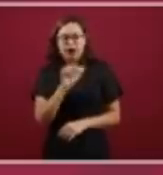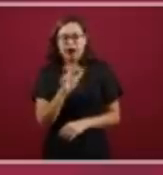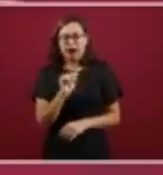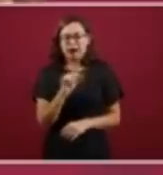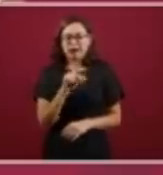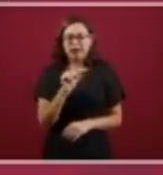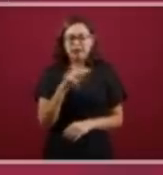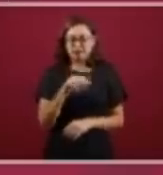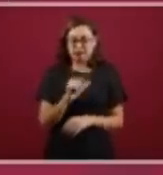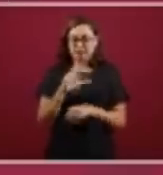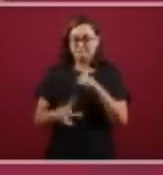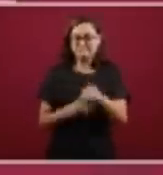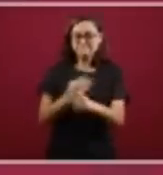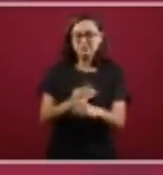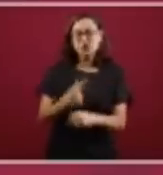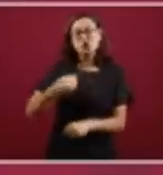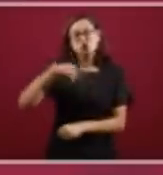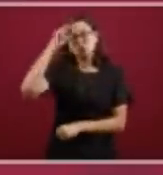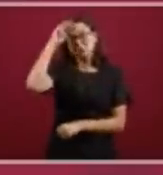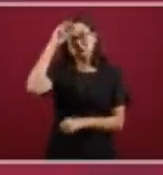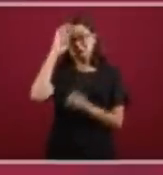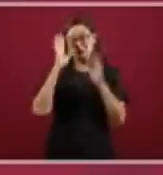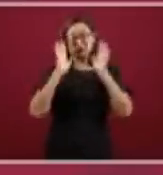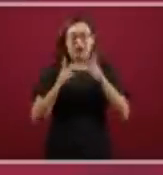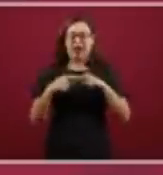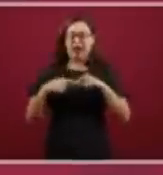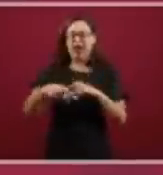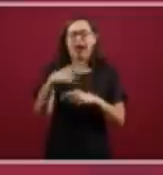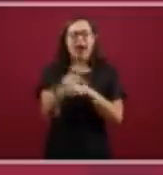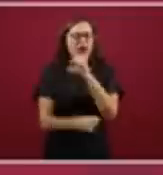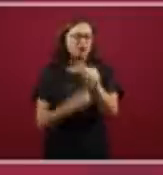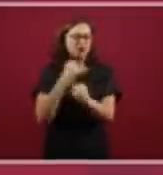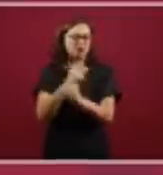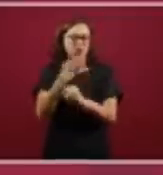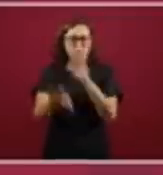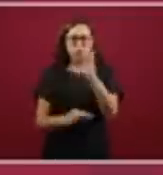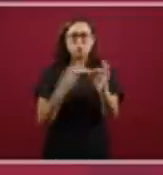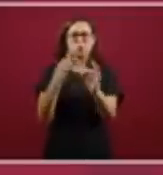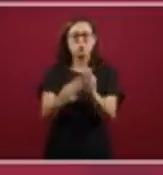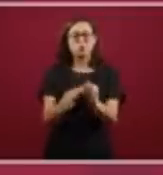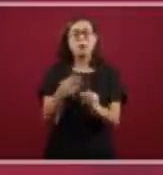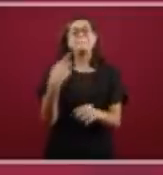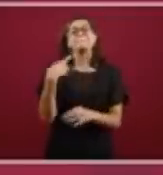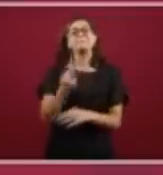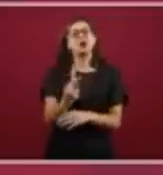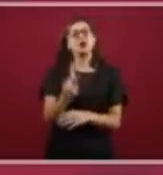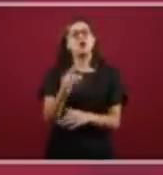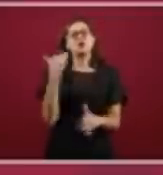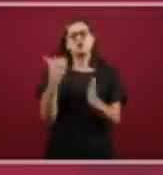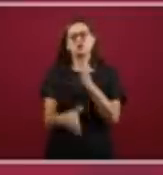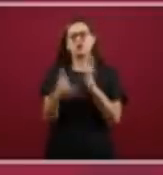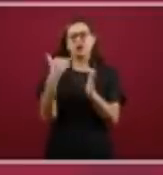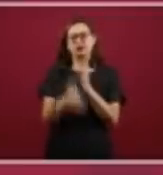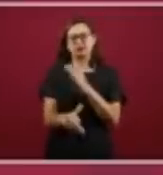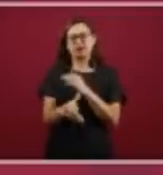año ya se establece, nos va a quedar pendiente lo del